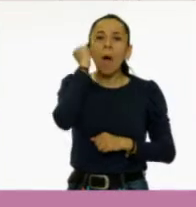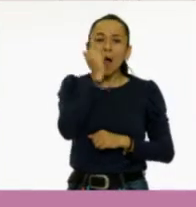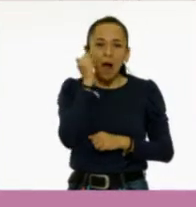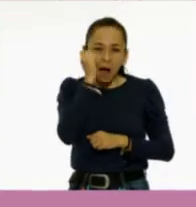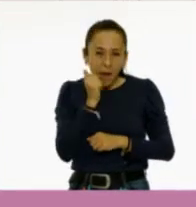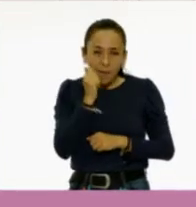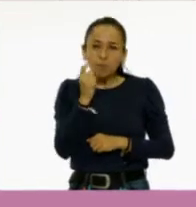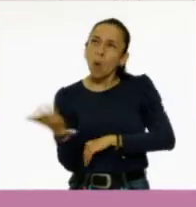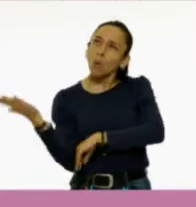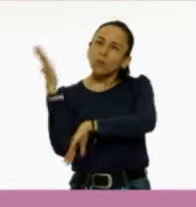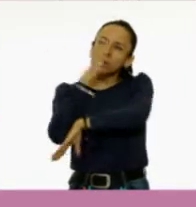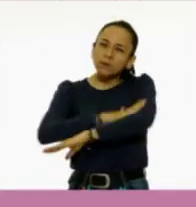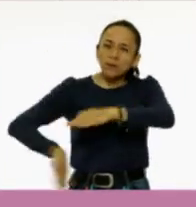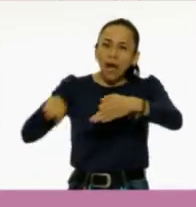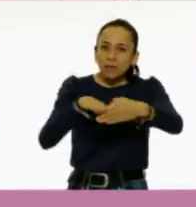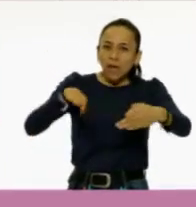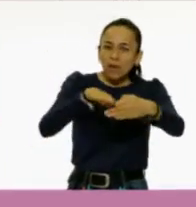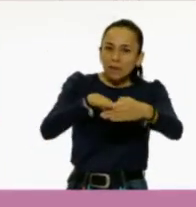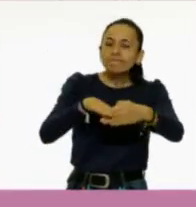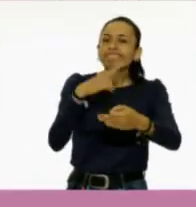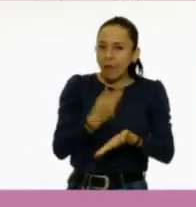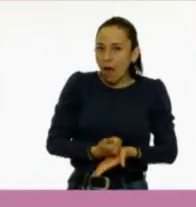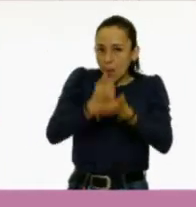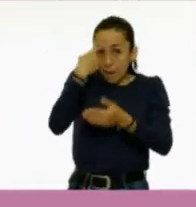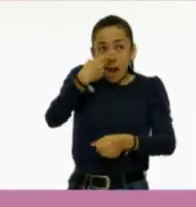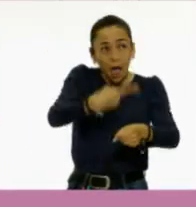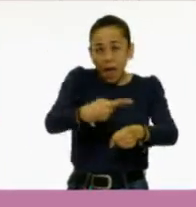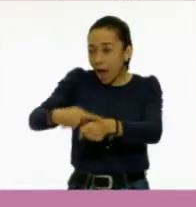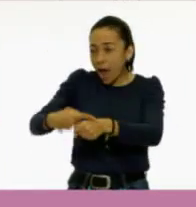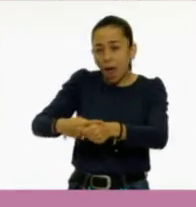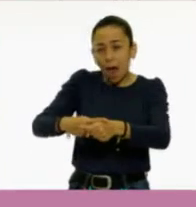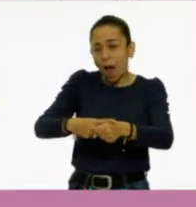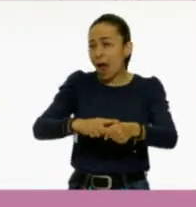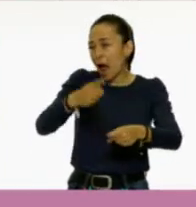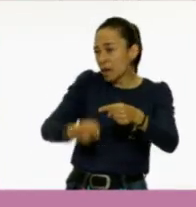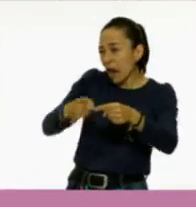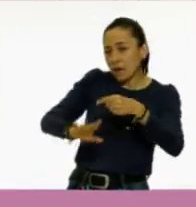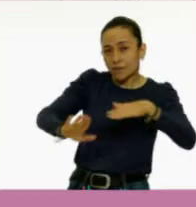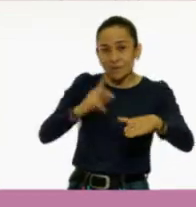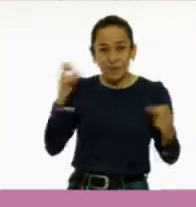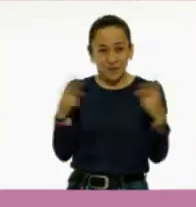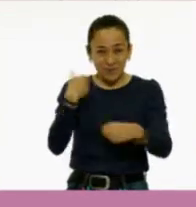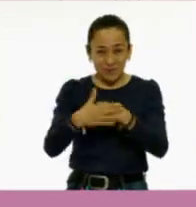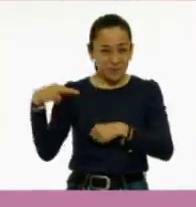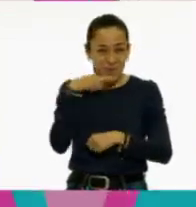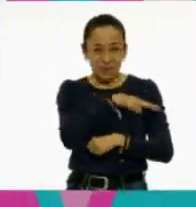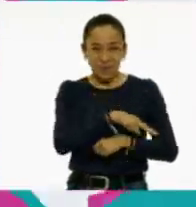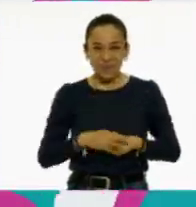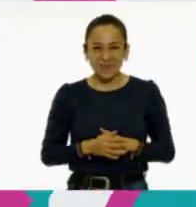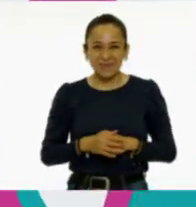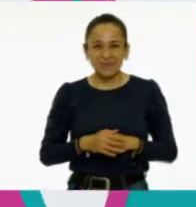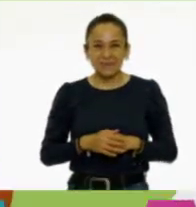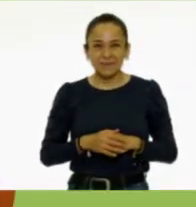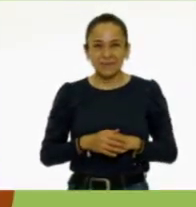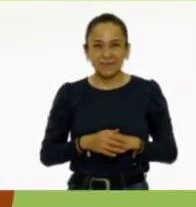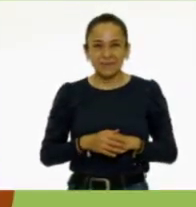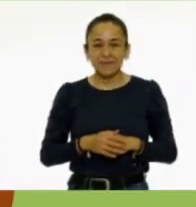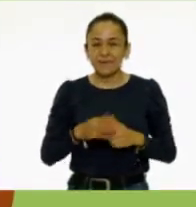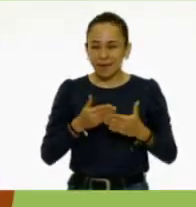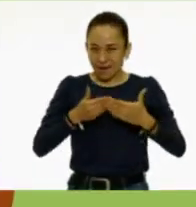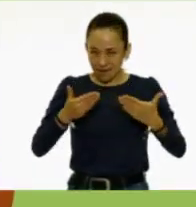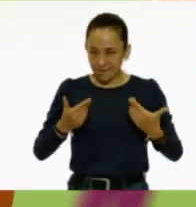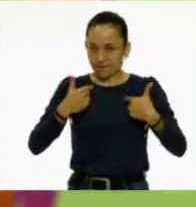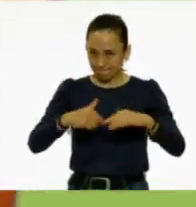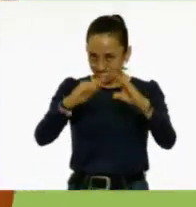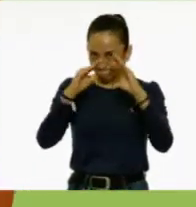jabón varias veces al día los mantendrá alejados de las enfermedades. ¡Nos vemos pronto! Te enseñaremos